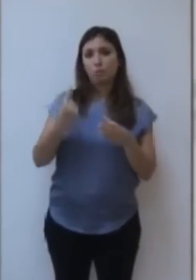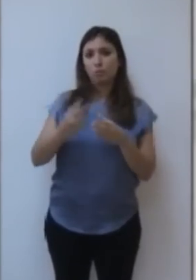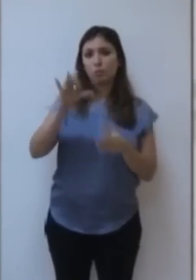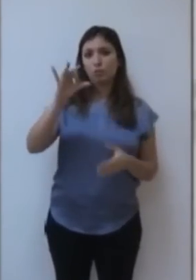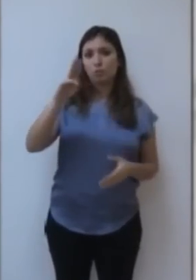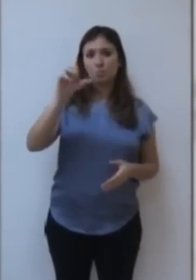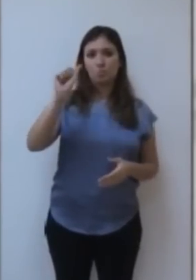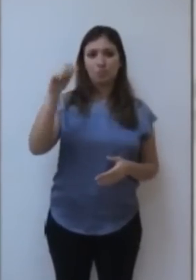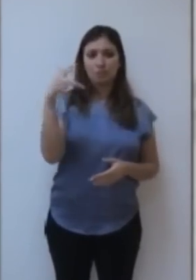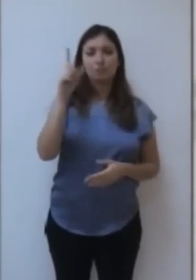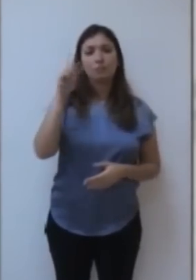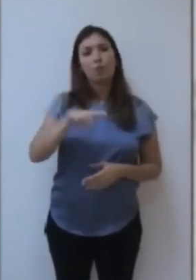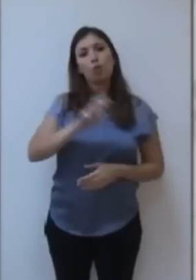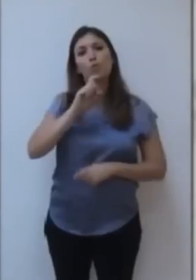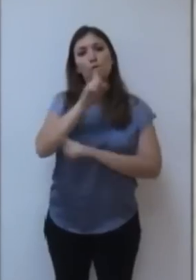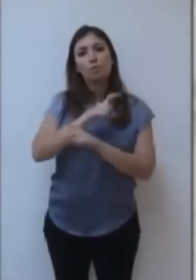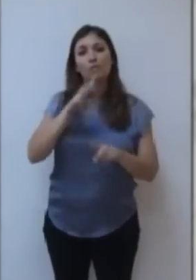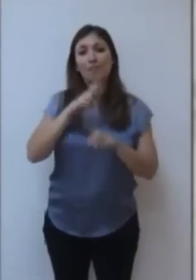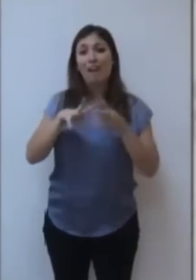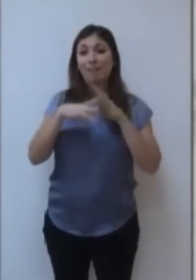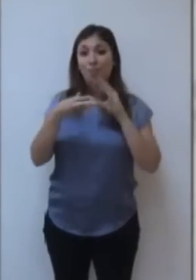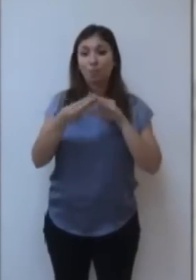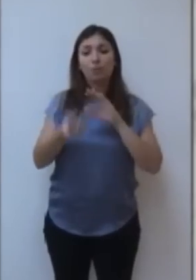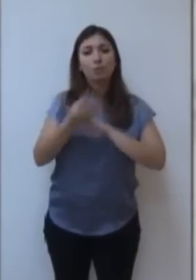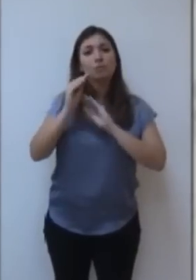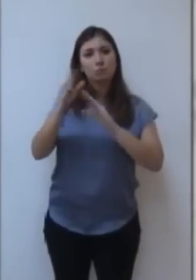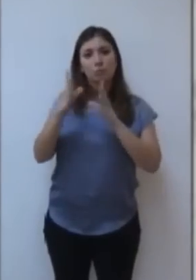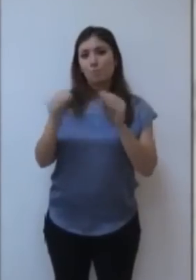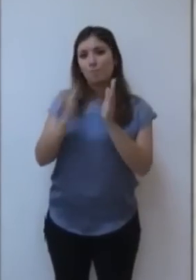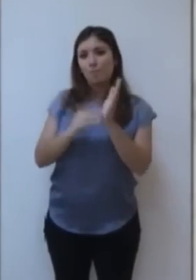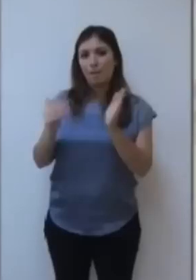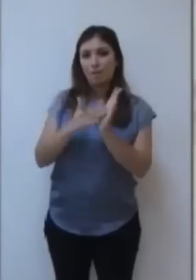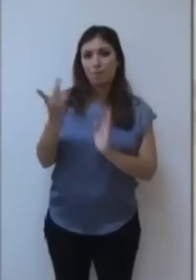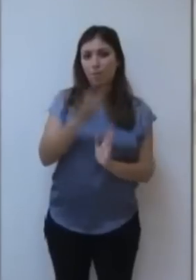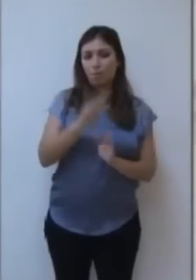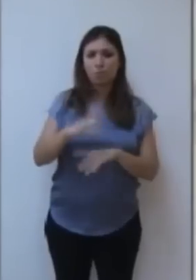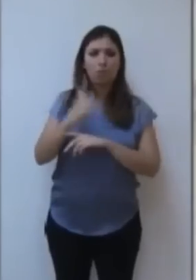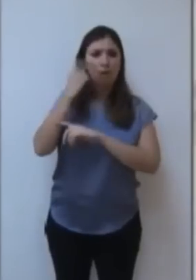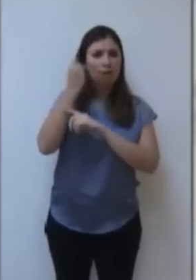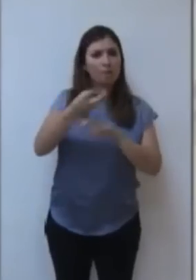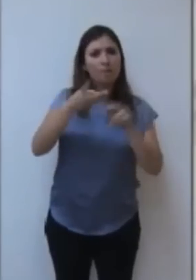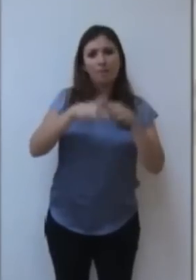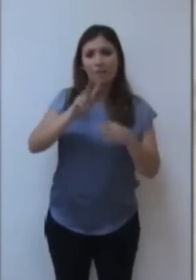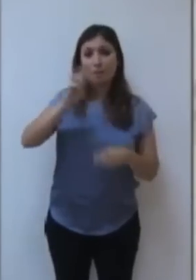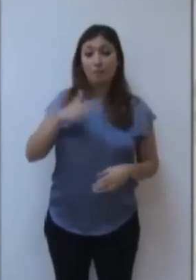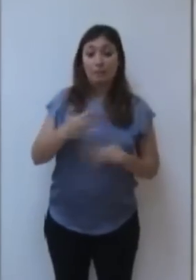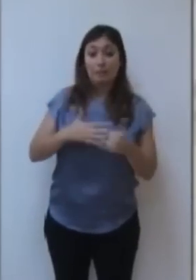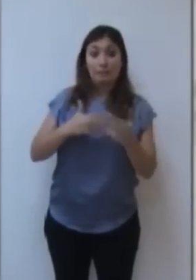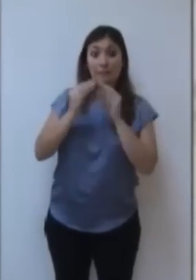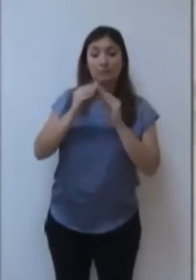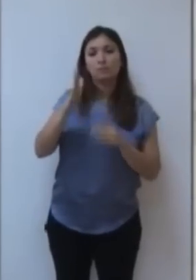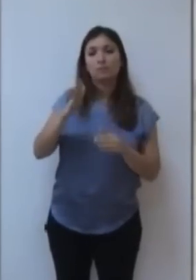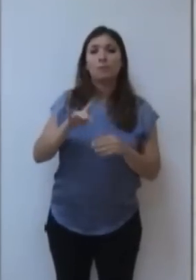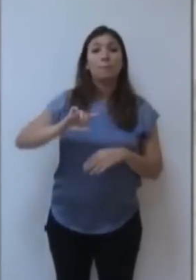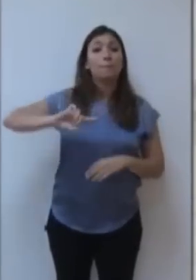la Fundación Adapta, que es una fundación pues creada desde la propia Universidad de Valencia, para dar soporte a todas las herramientas que vamos desarrollando.